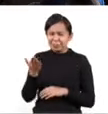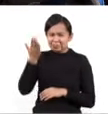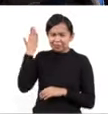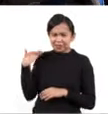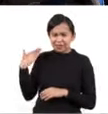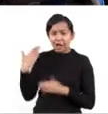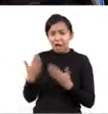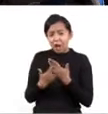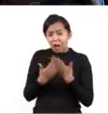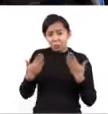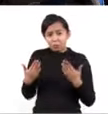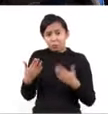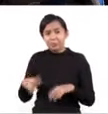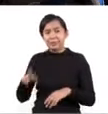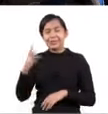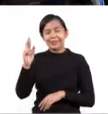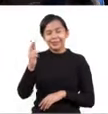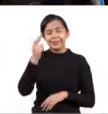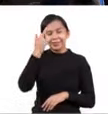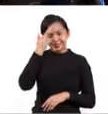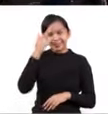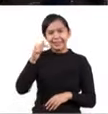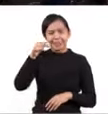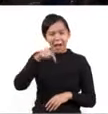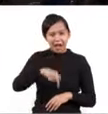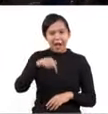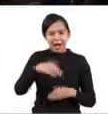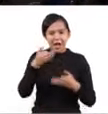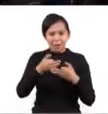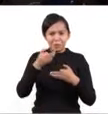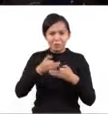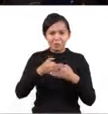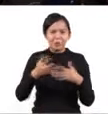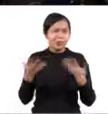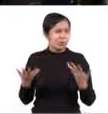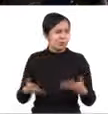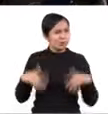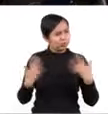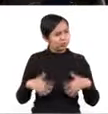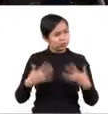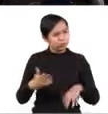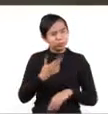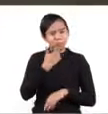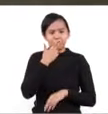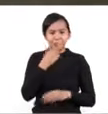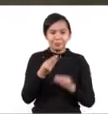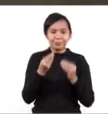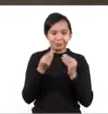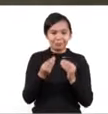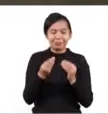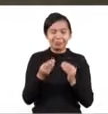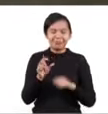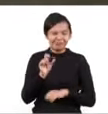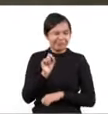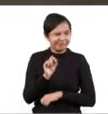La mirada al presente, al futuro, también forma parte de eso. Y quisiera aprovechar la oportunidad para